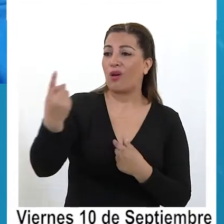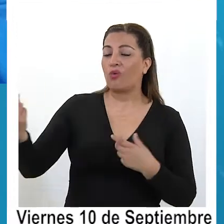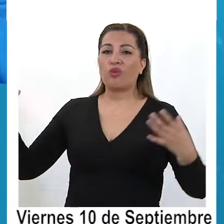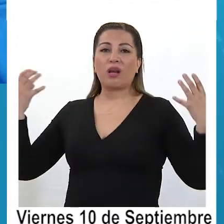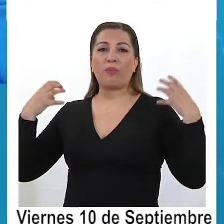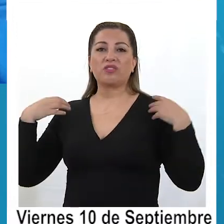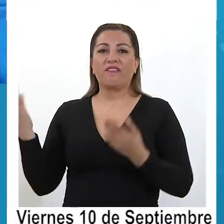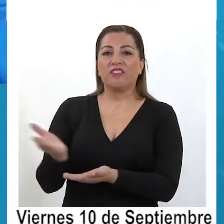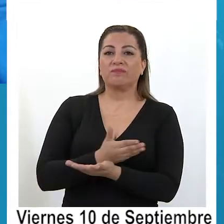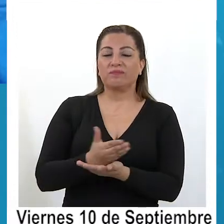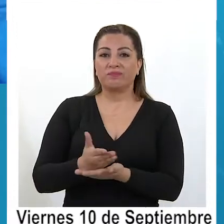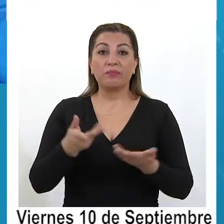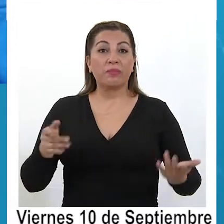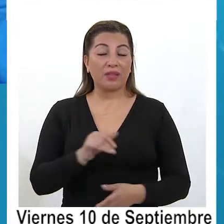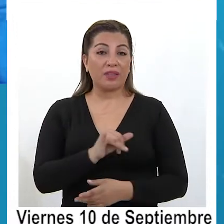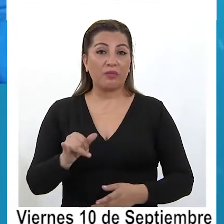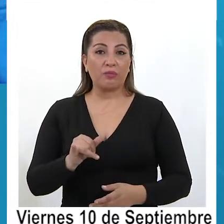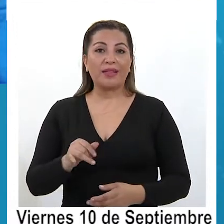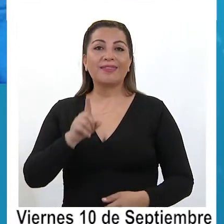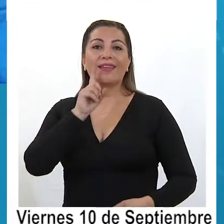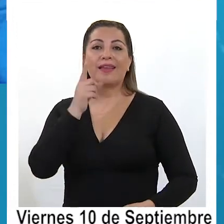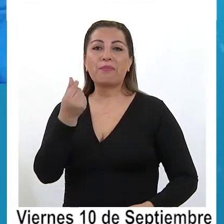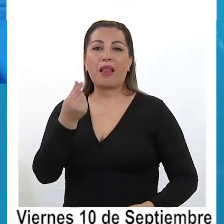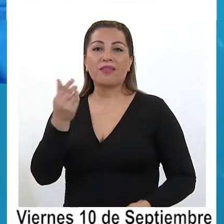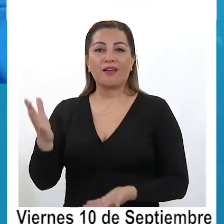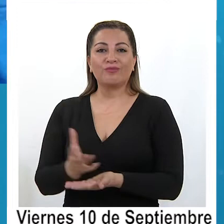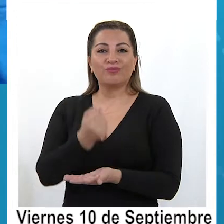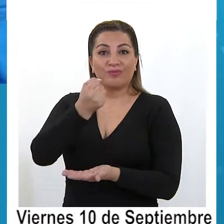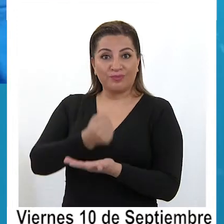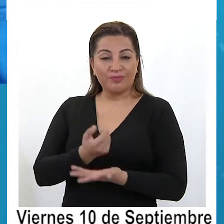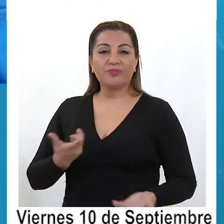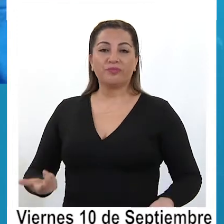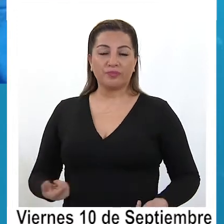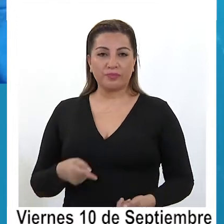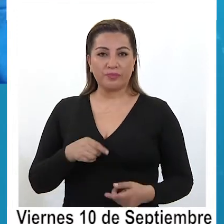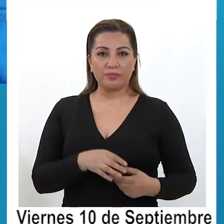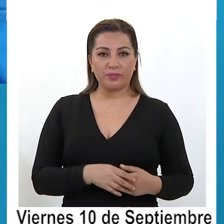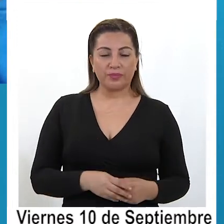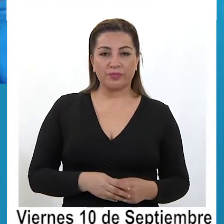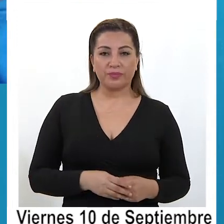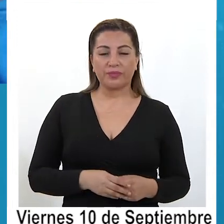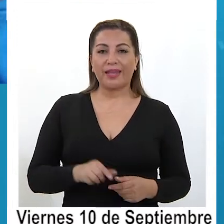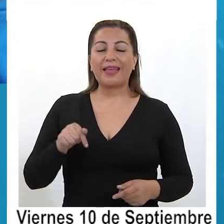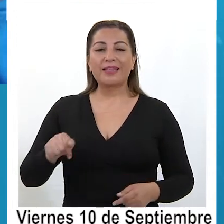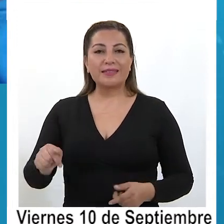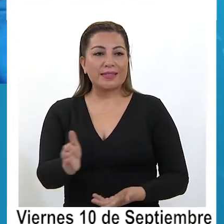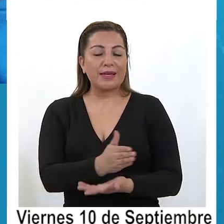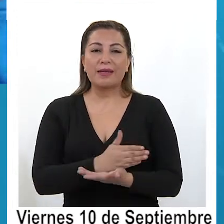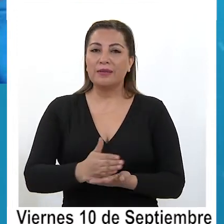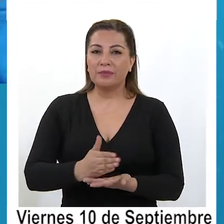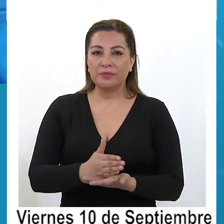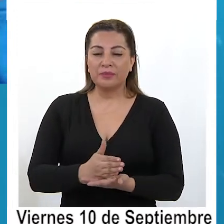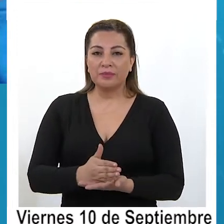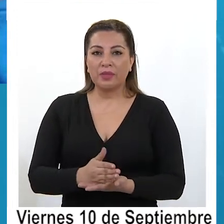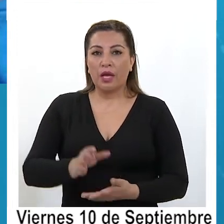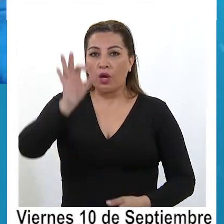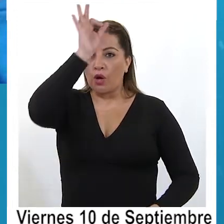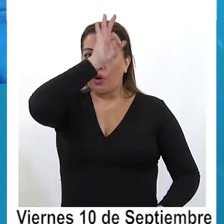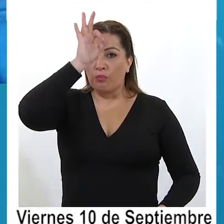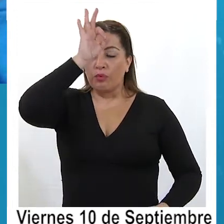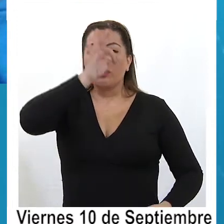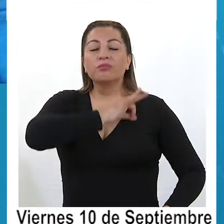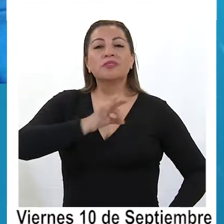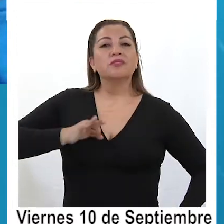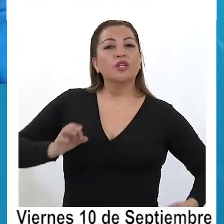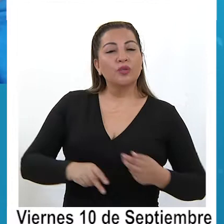través del tiempo, para un fin común que es lucrarse económicamente. Es por ello que finalmente la estrategia desde la mirada del Ministerio Público